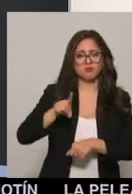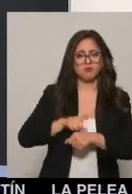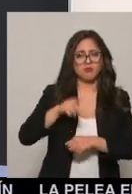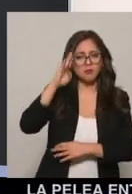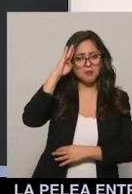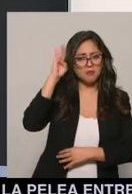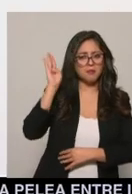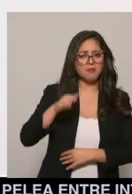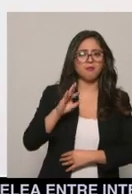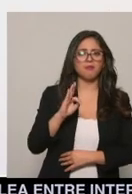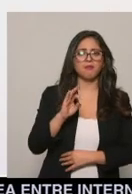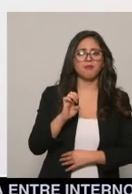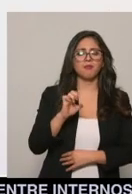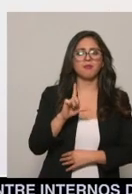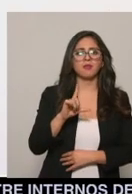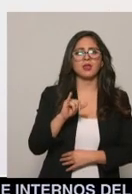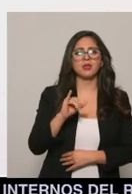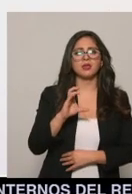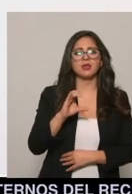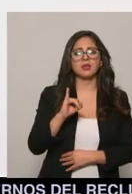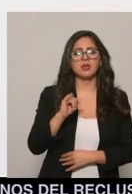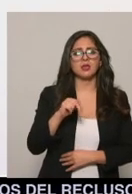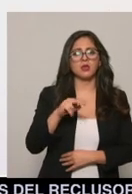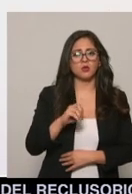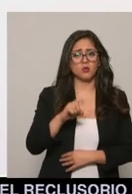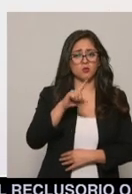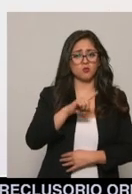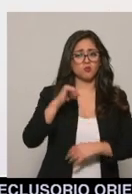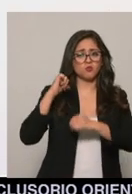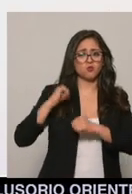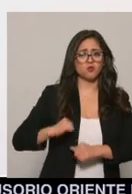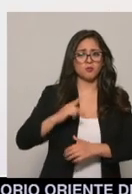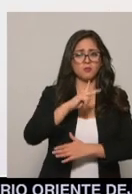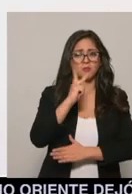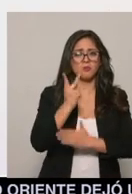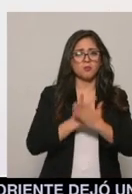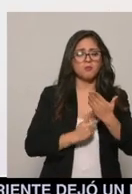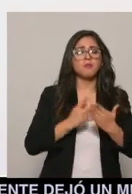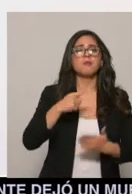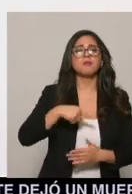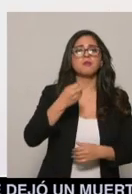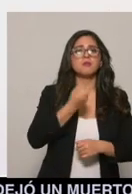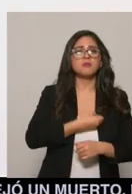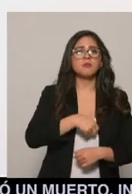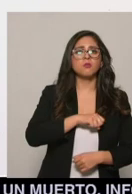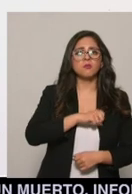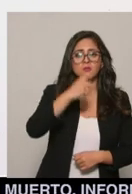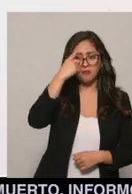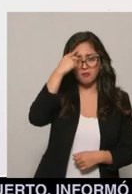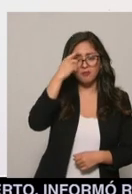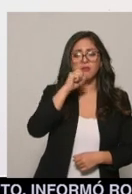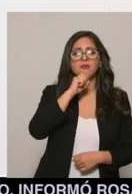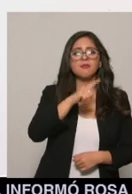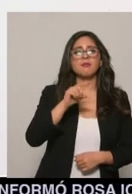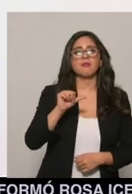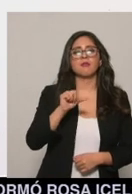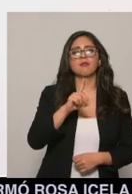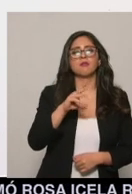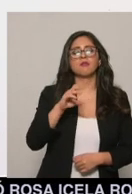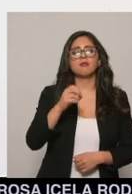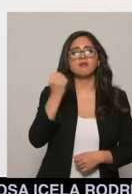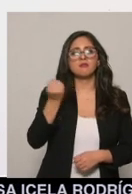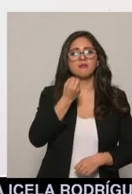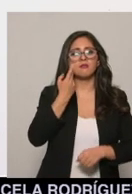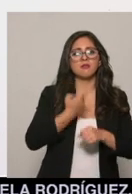maestro Feliciano Bartolo Solís. Él es encargado del Programa de Salud Mental y Adicciones de la Secretaría de Salud